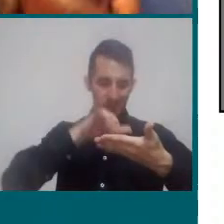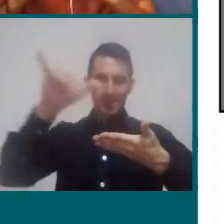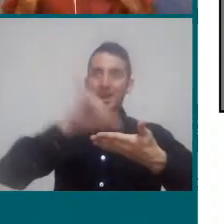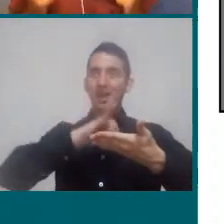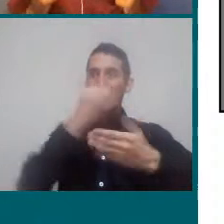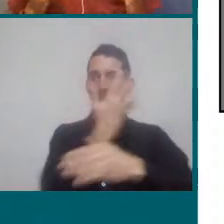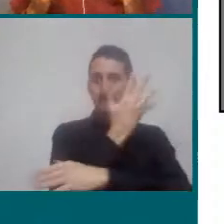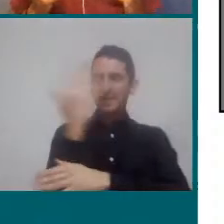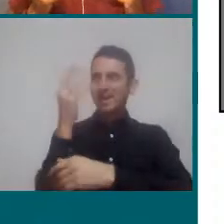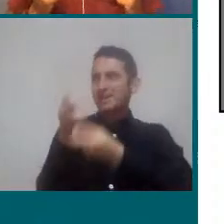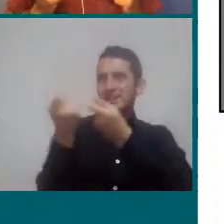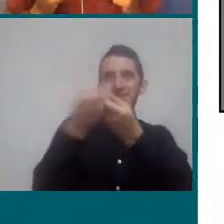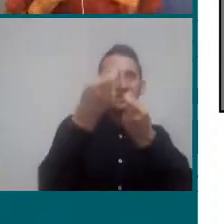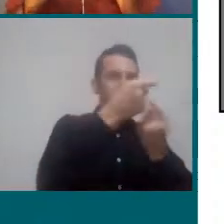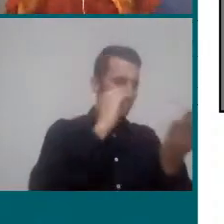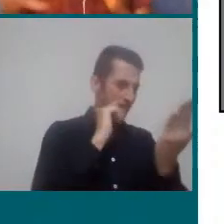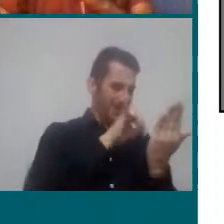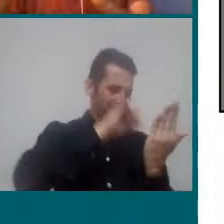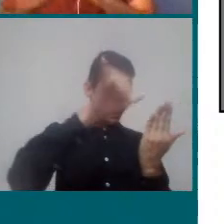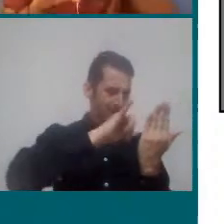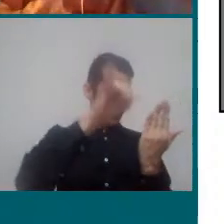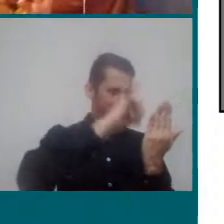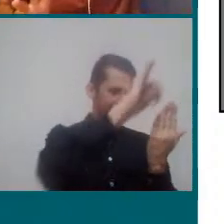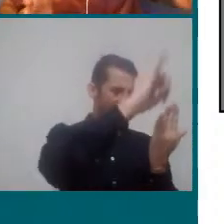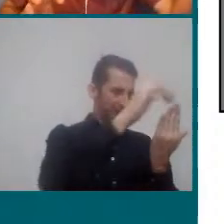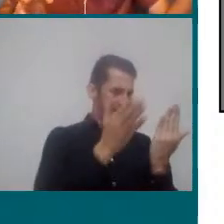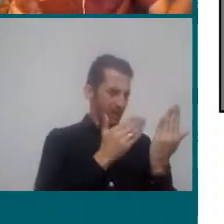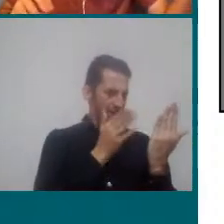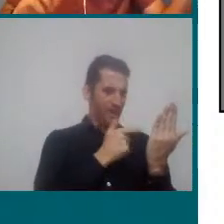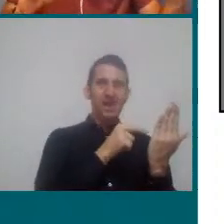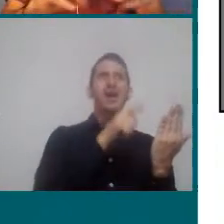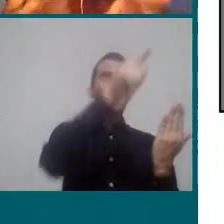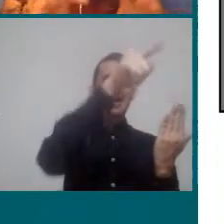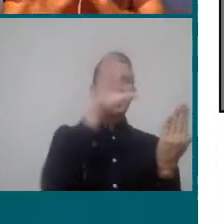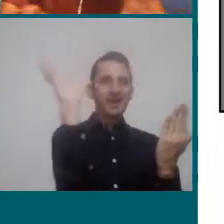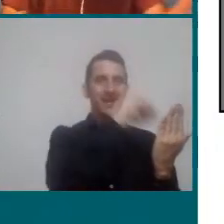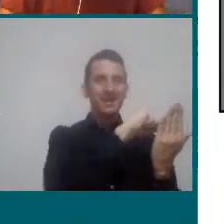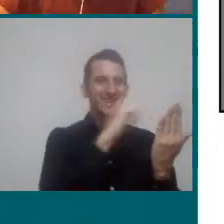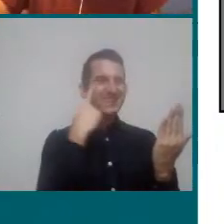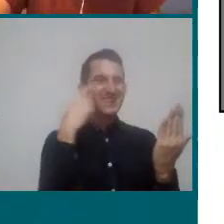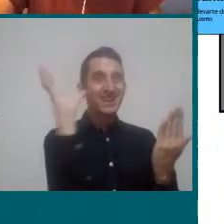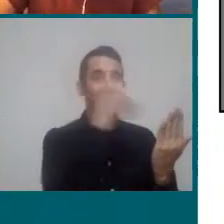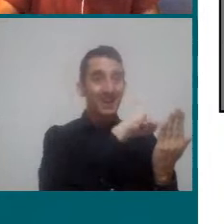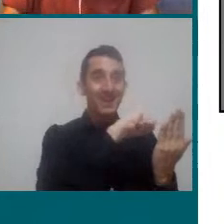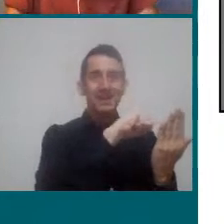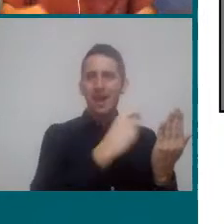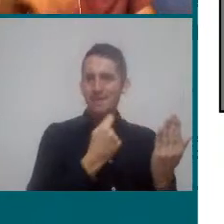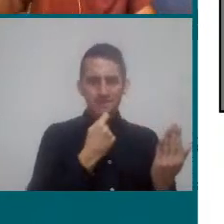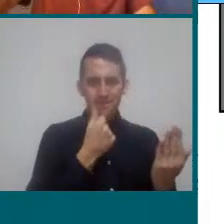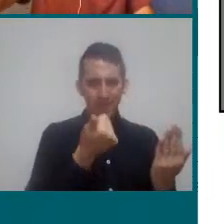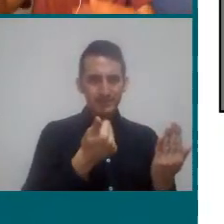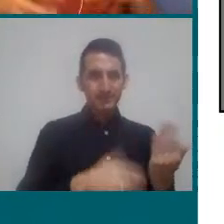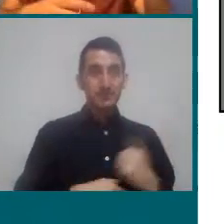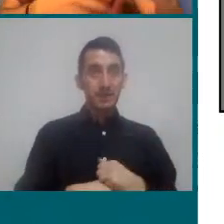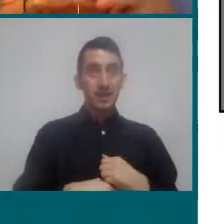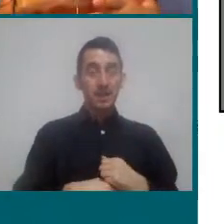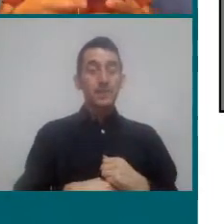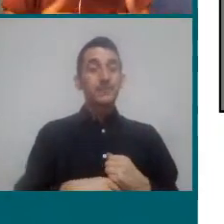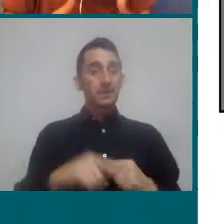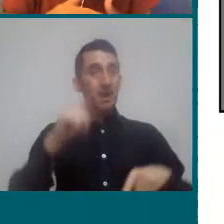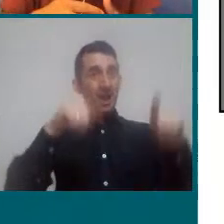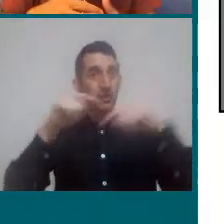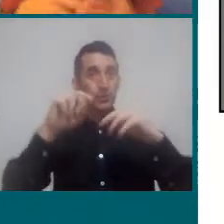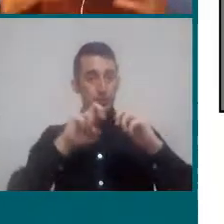tu entorno más cercano. Identificar ya es un nivel más abstracto, pero es un hecho muy sencillito, ¿vale? Luego tenemos niveles como,